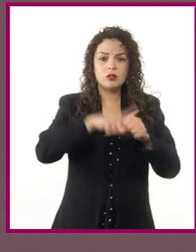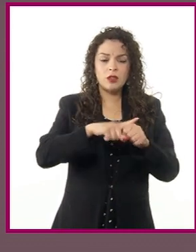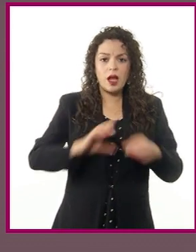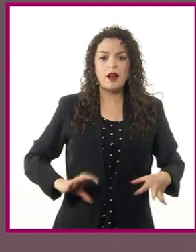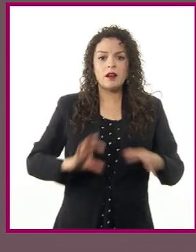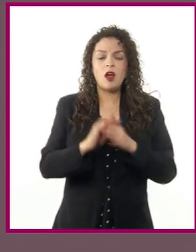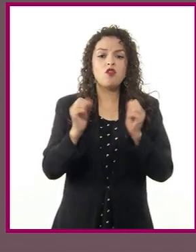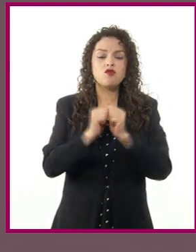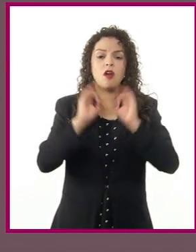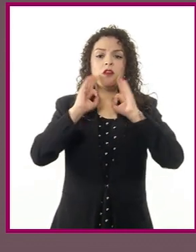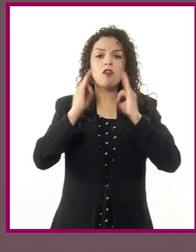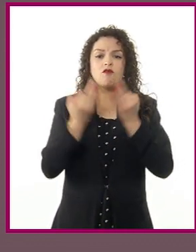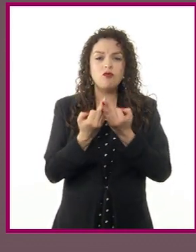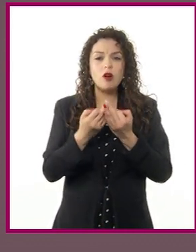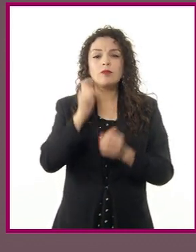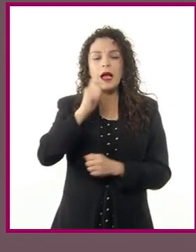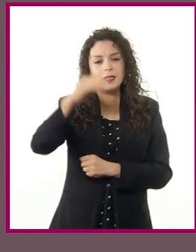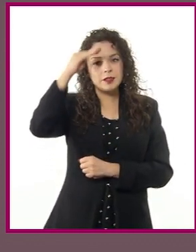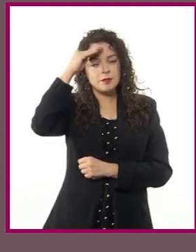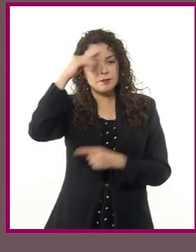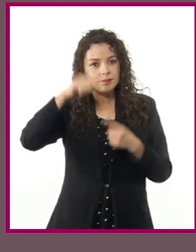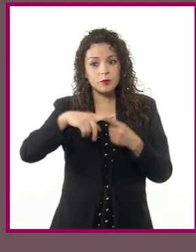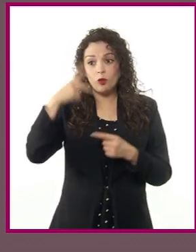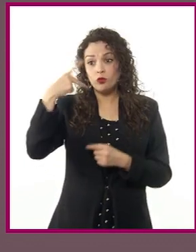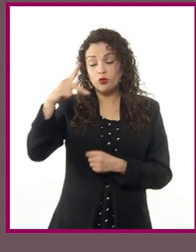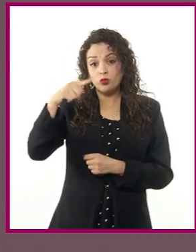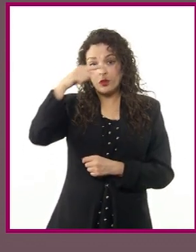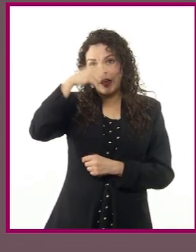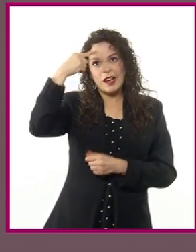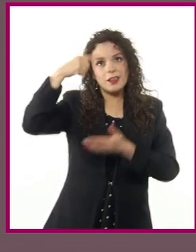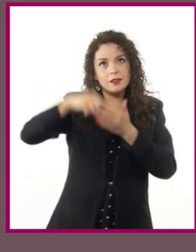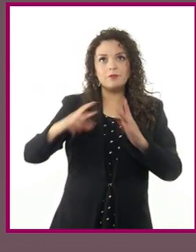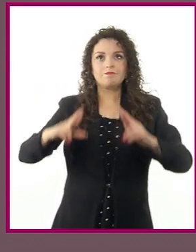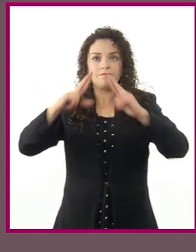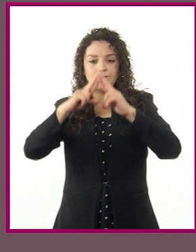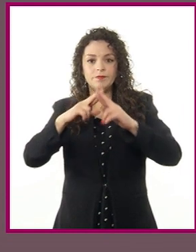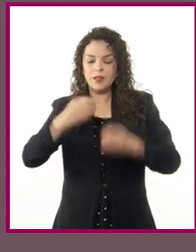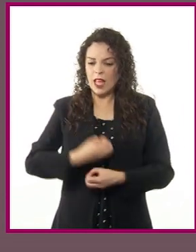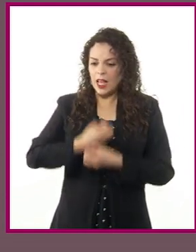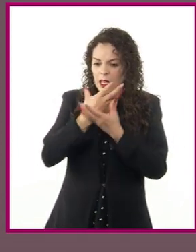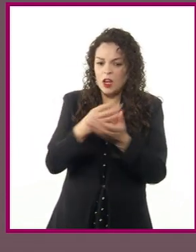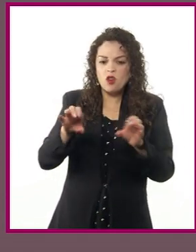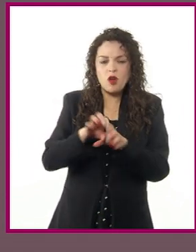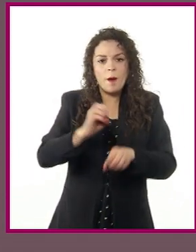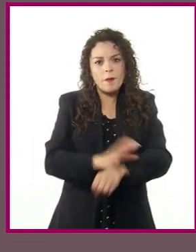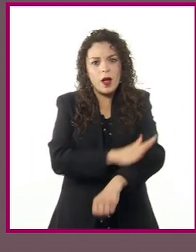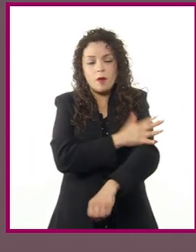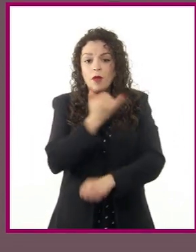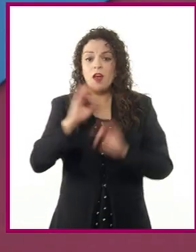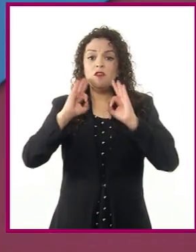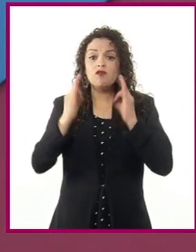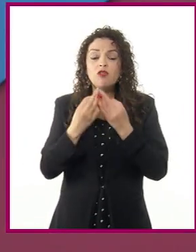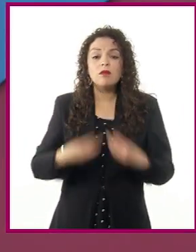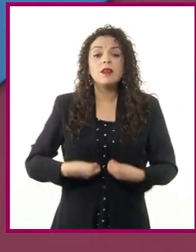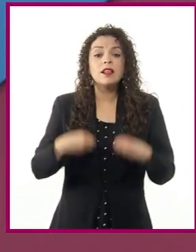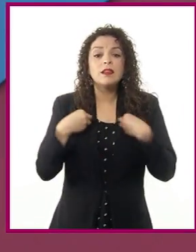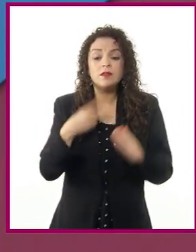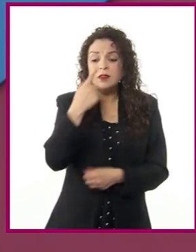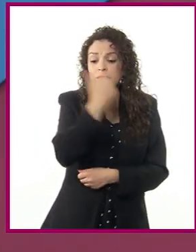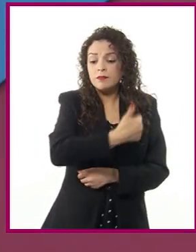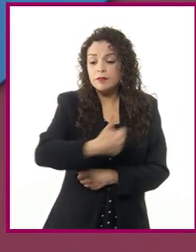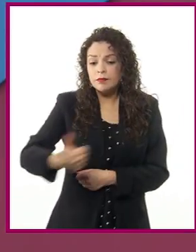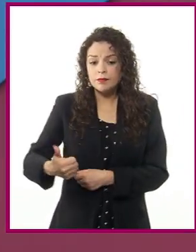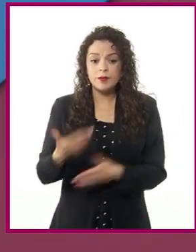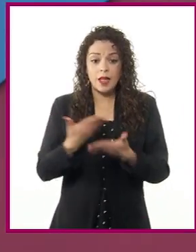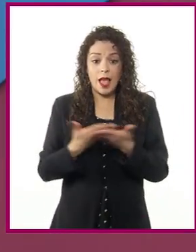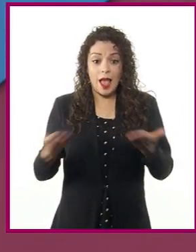la forma de pensar, las creencias, la expresión de las emociones y la forma en la que vivimos. Ahora